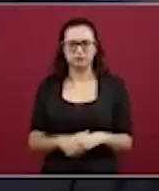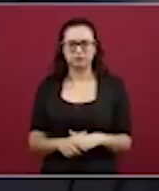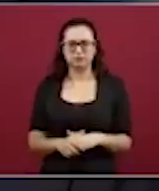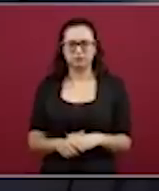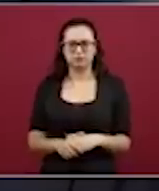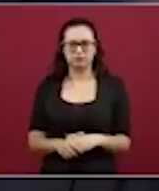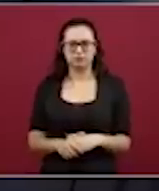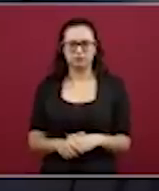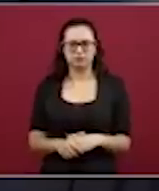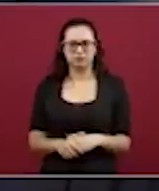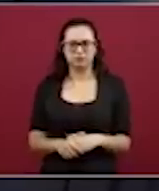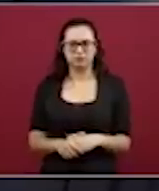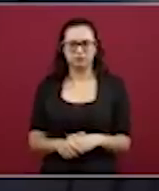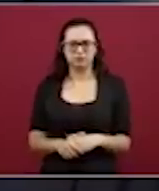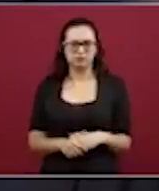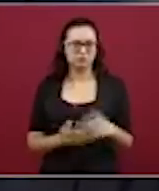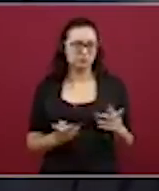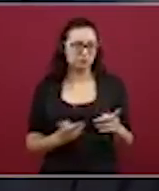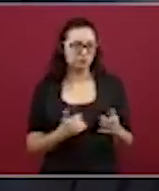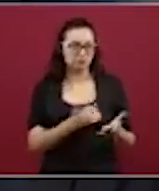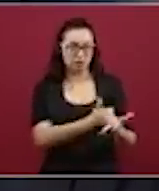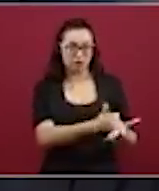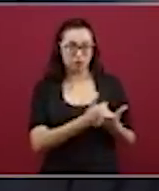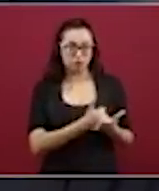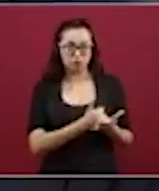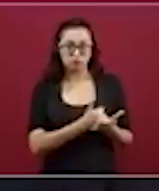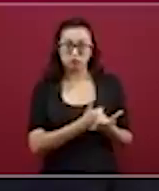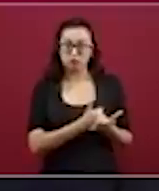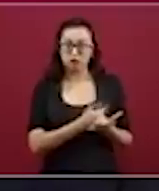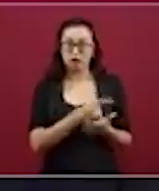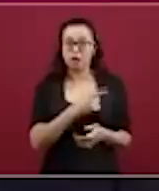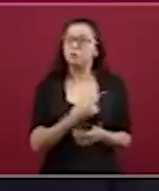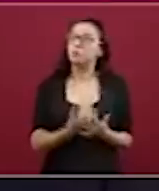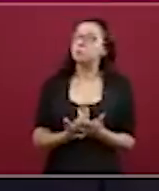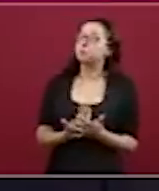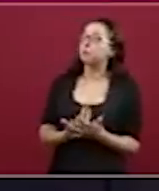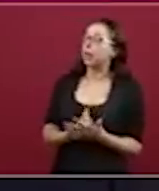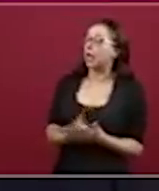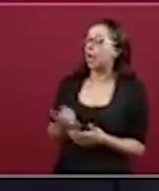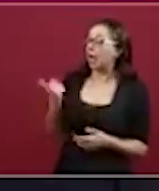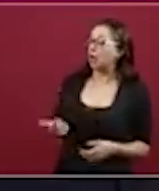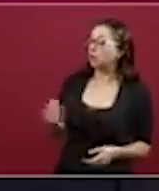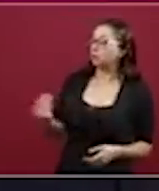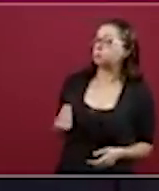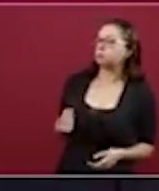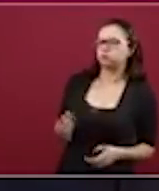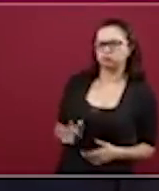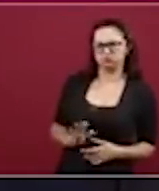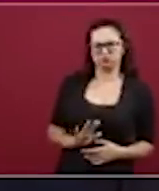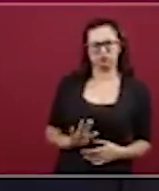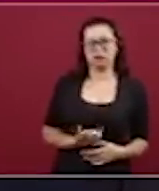que ayuda lo hace siempre por un interés.